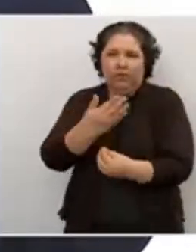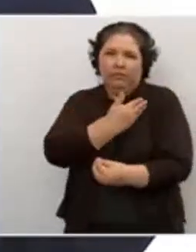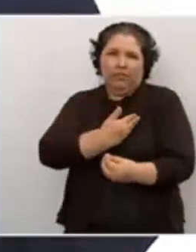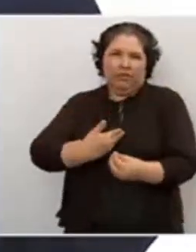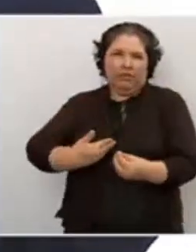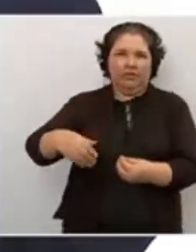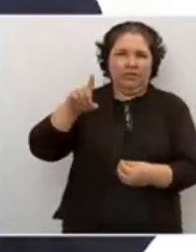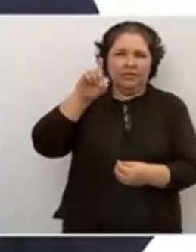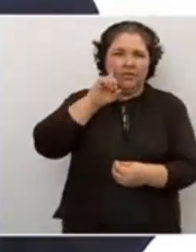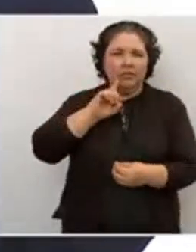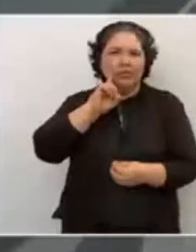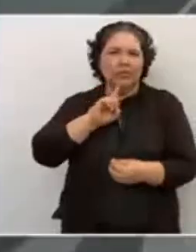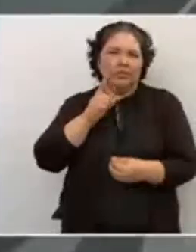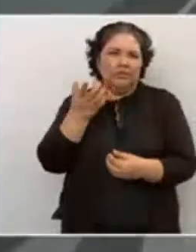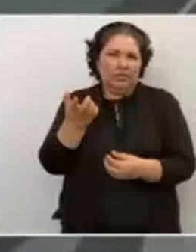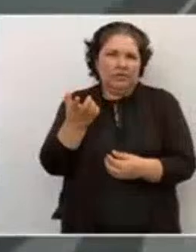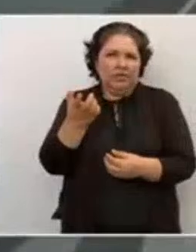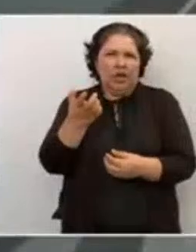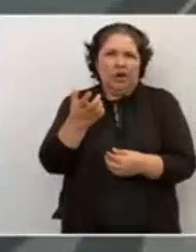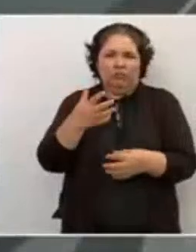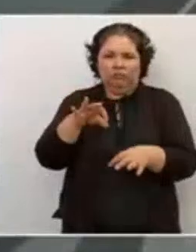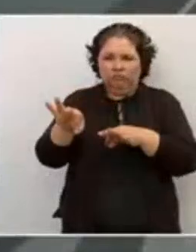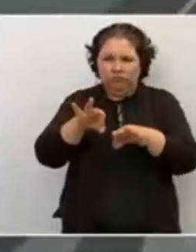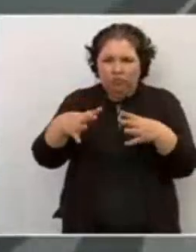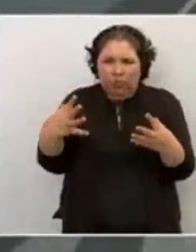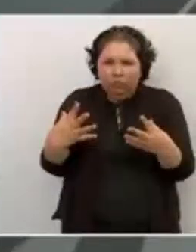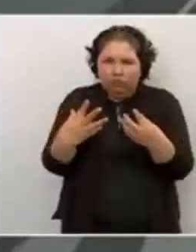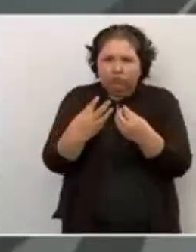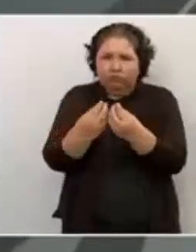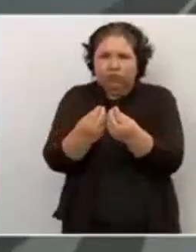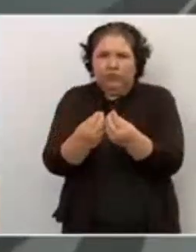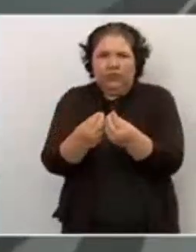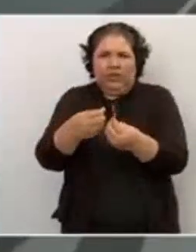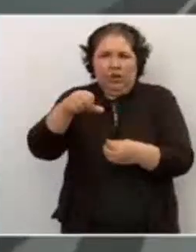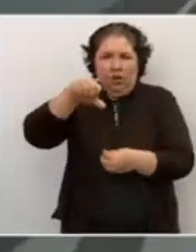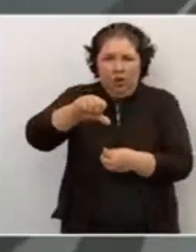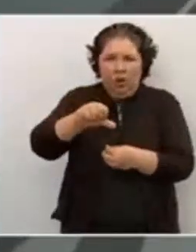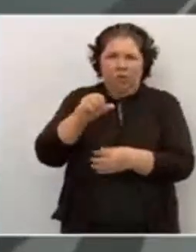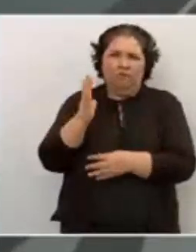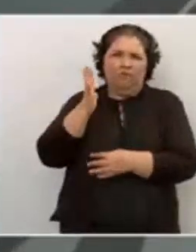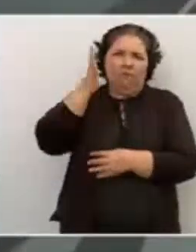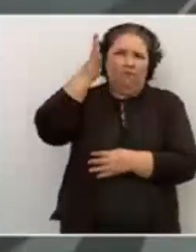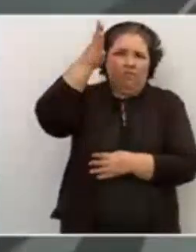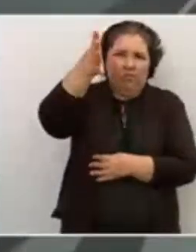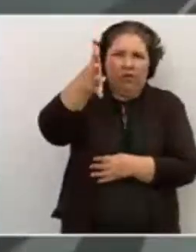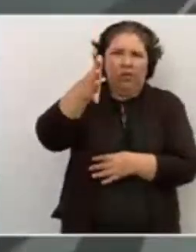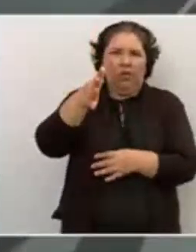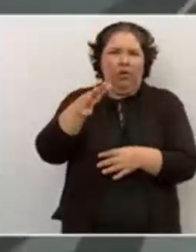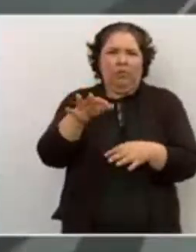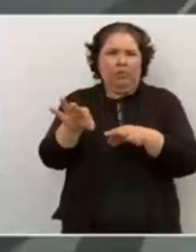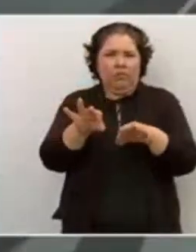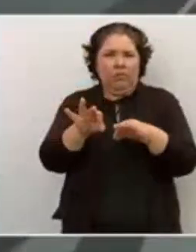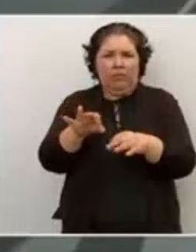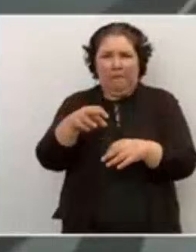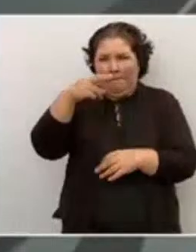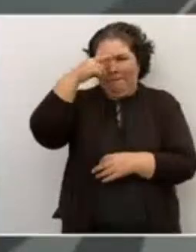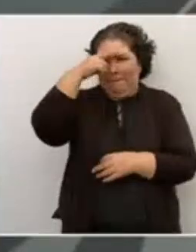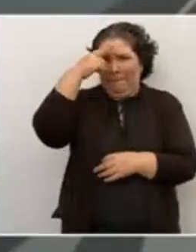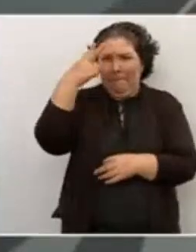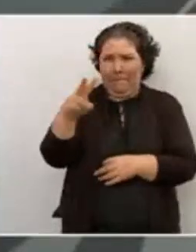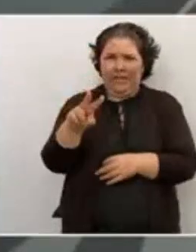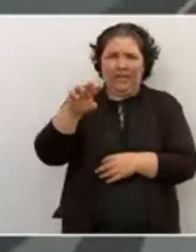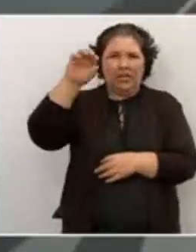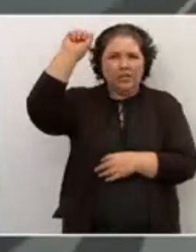presidenta, codo con codo, trabajando por el presente y el futuro de México y